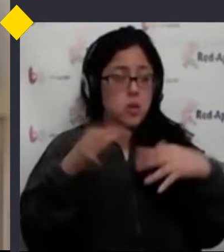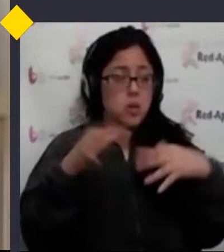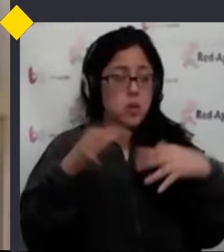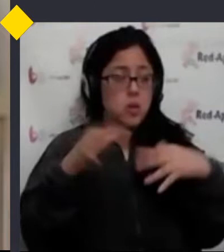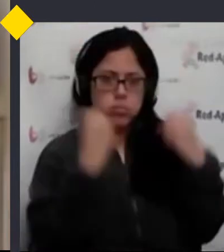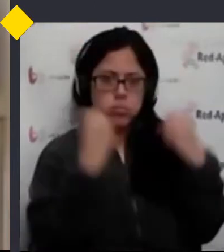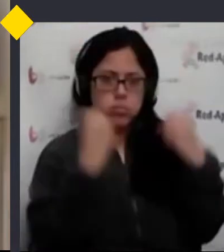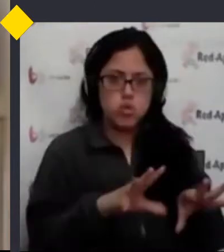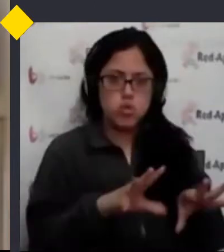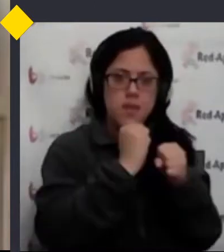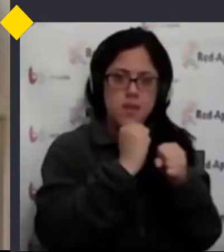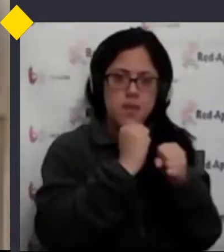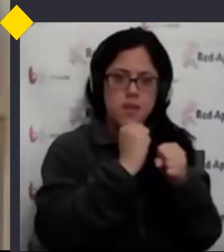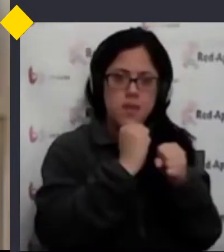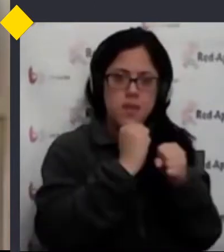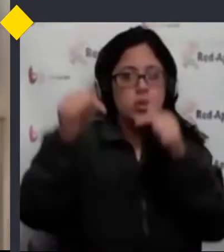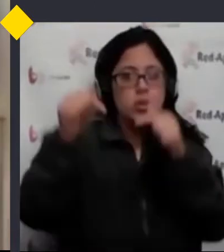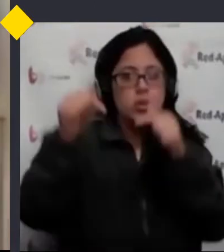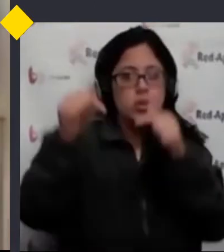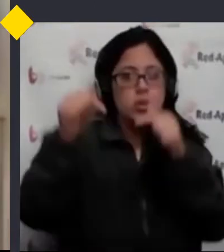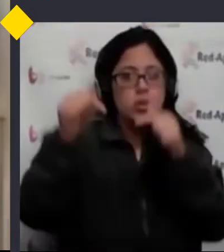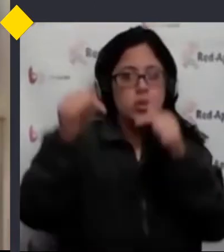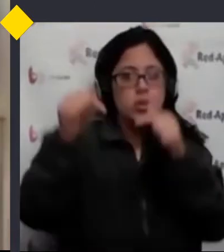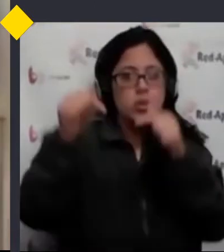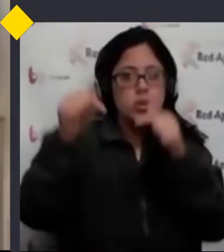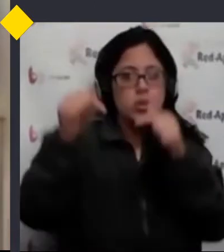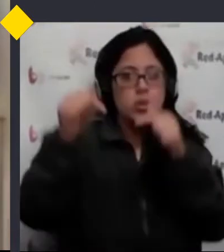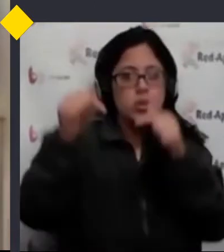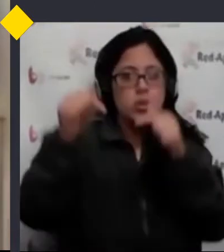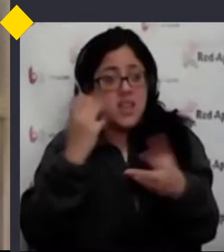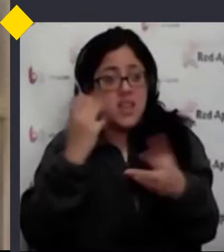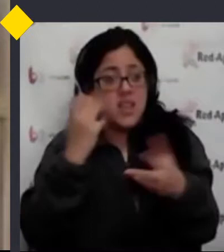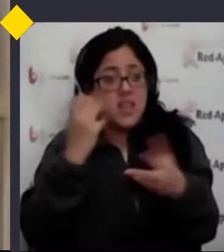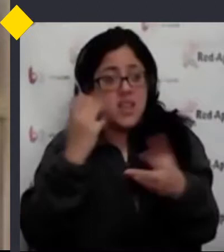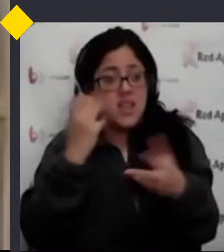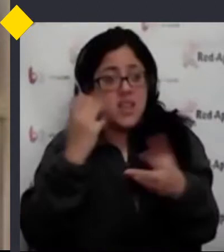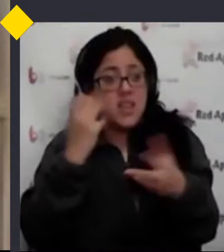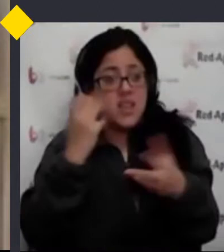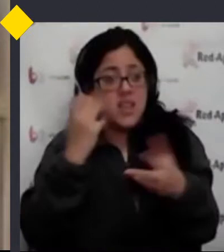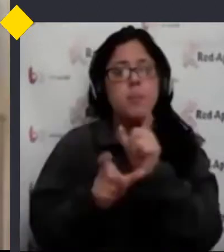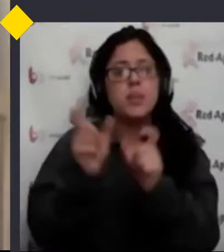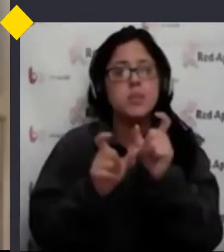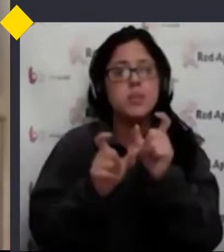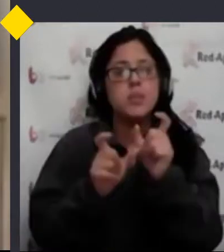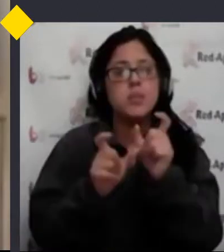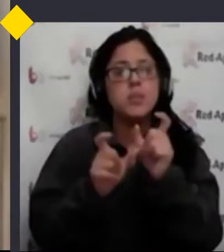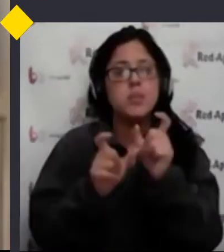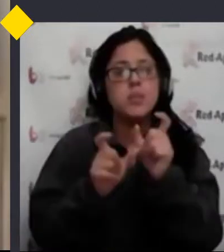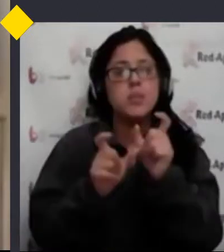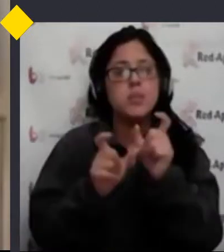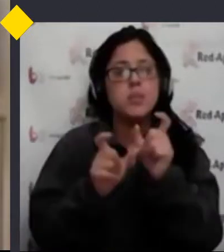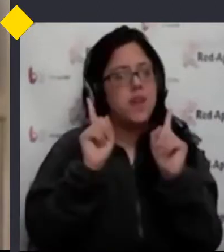esta Tercera Guerra Mundial, entre comillas, que ha significado la pandemia, las personas no estamos dispuestas a renunciar a estas